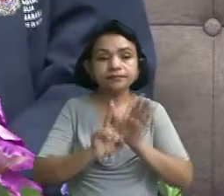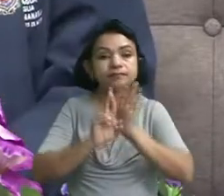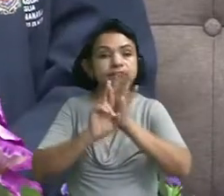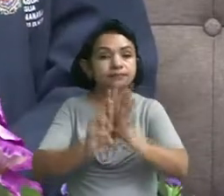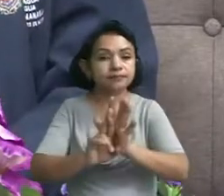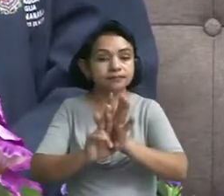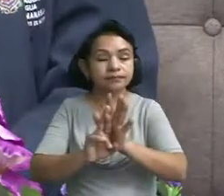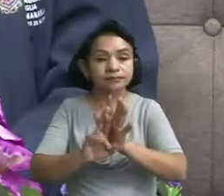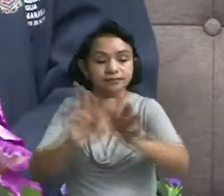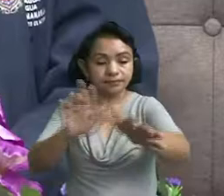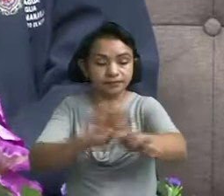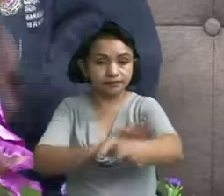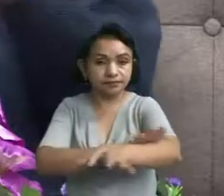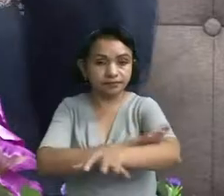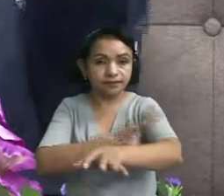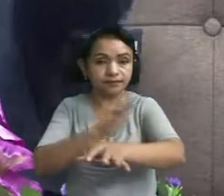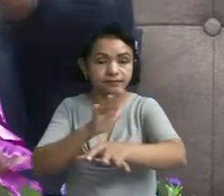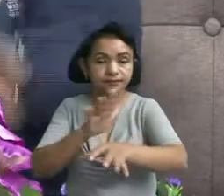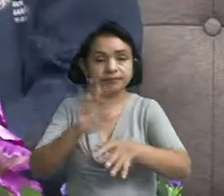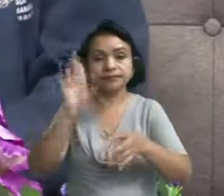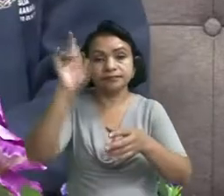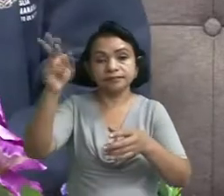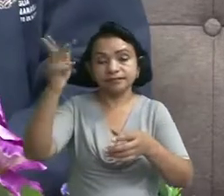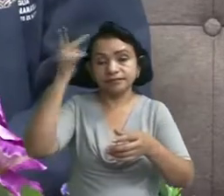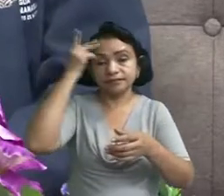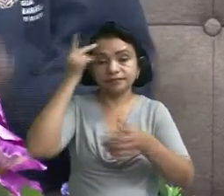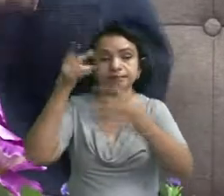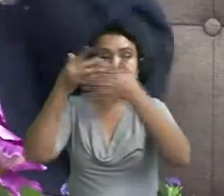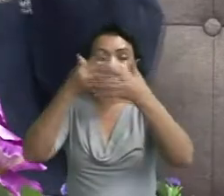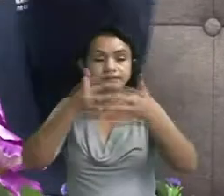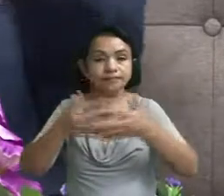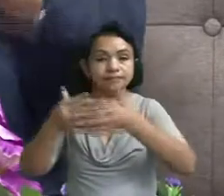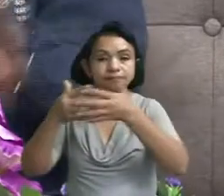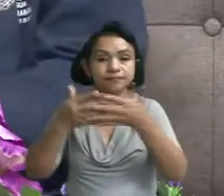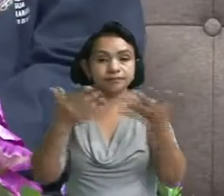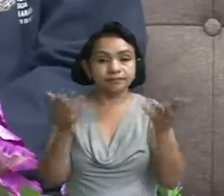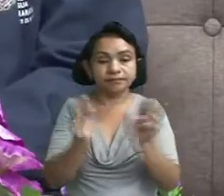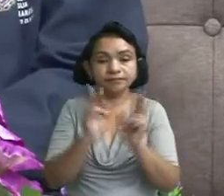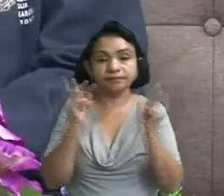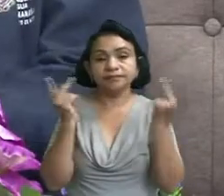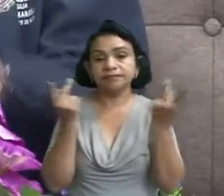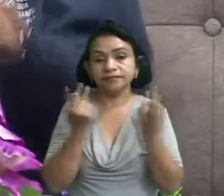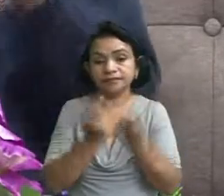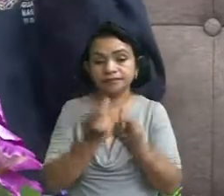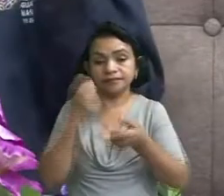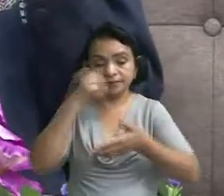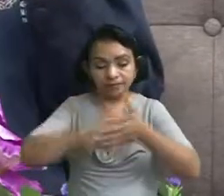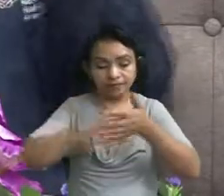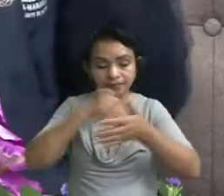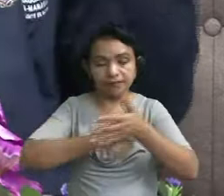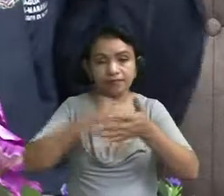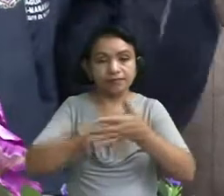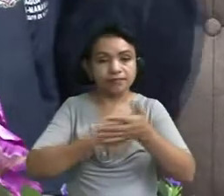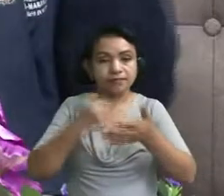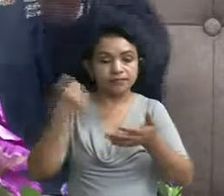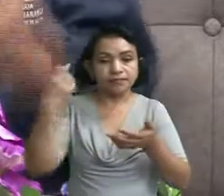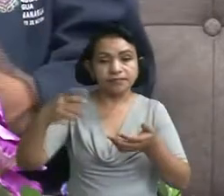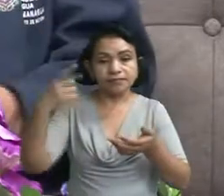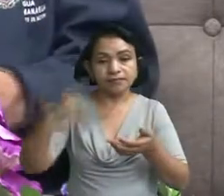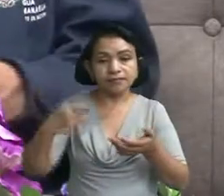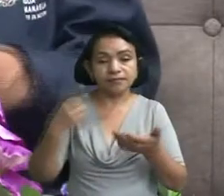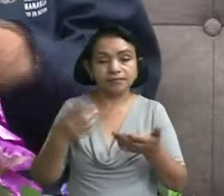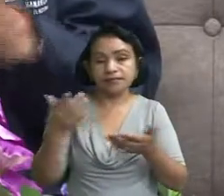todo un sentir del pueblo frente a las políticas neoliberales, todo un sentir del pueblo para defender sus derechos que habían sido logrados